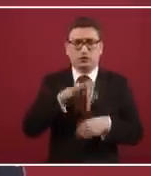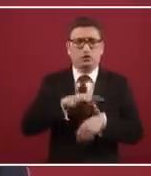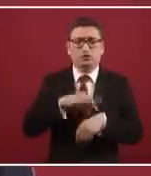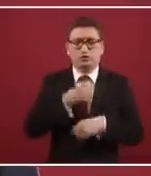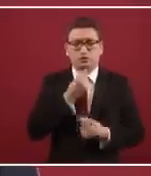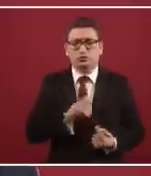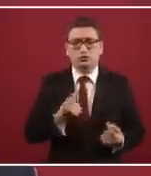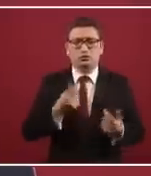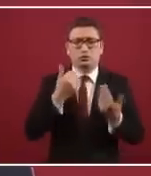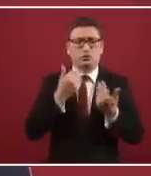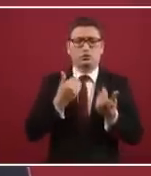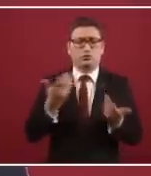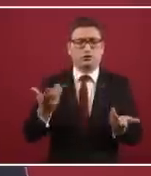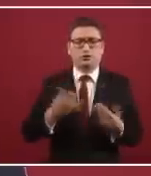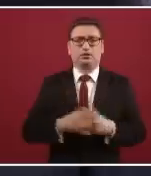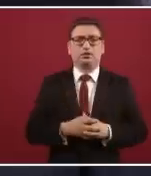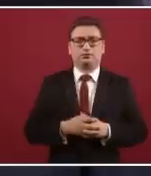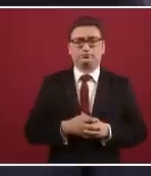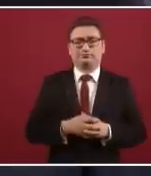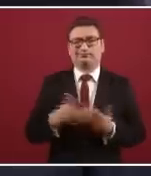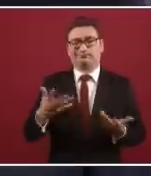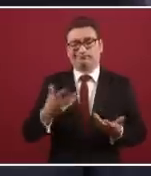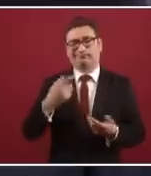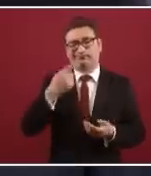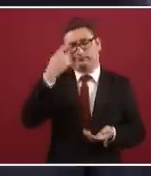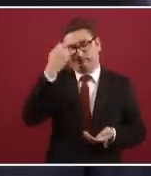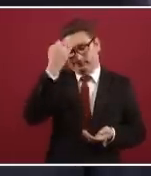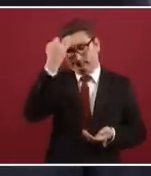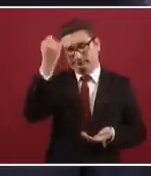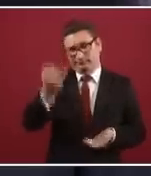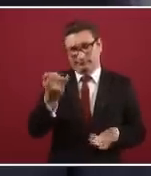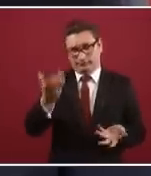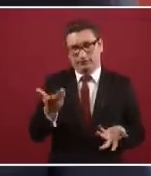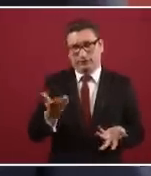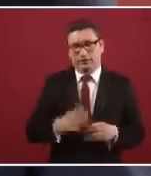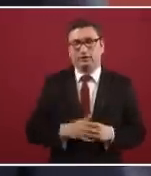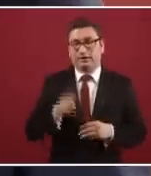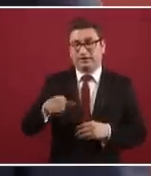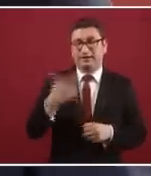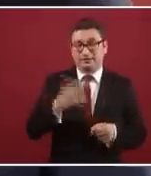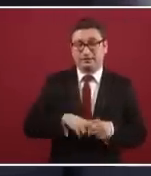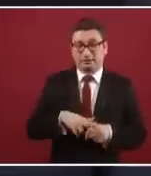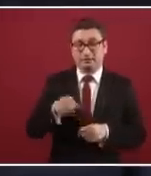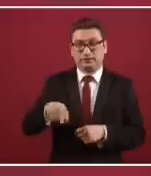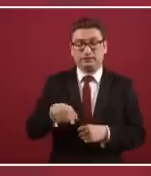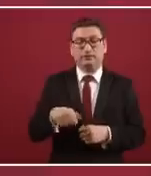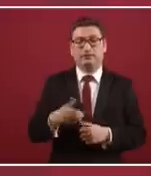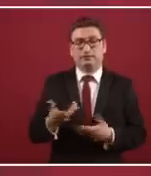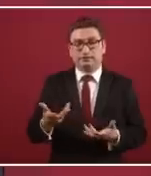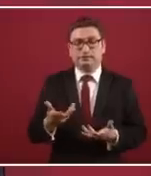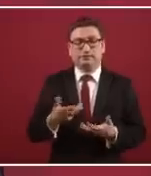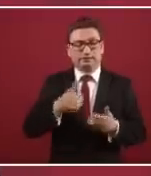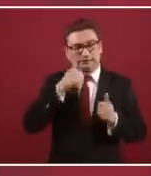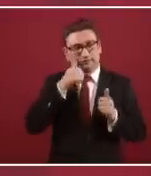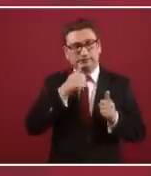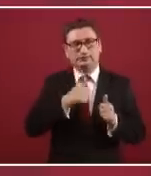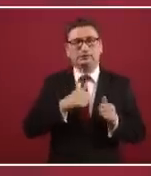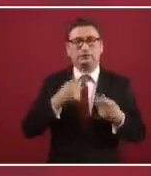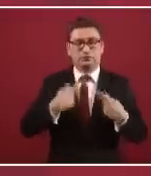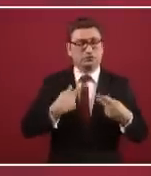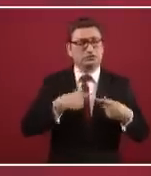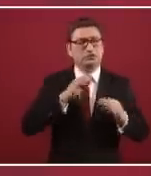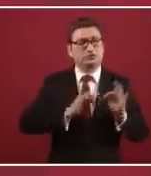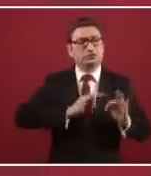Imagínense. Y son hospitales que atienden